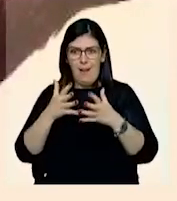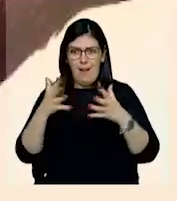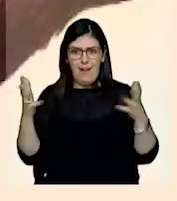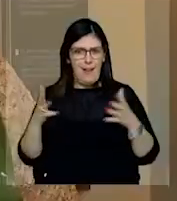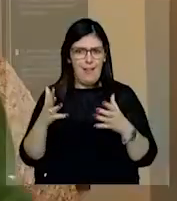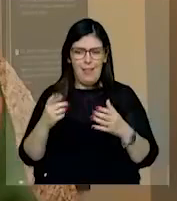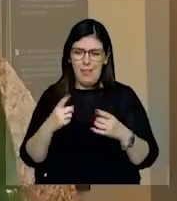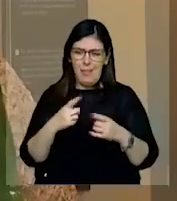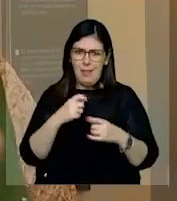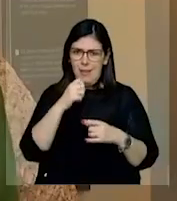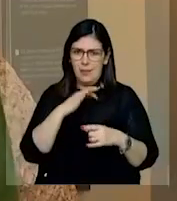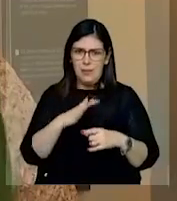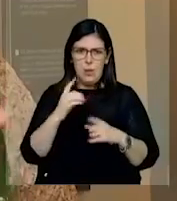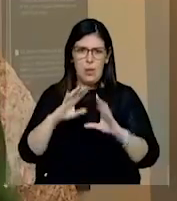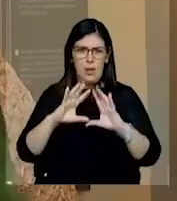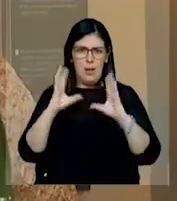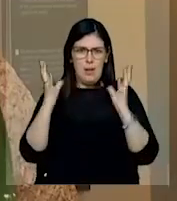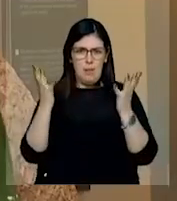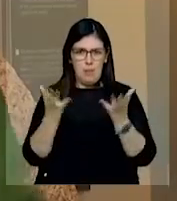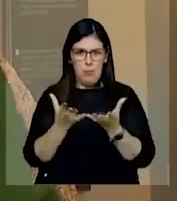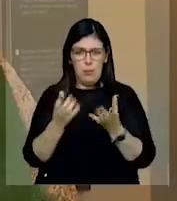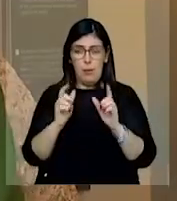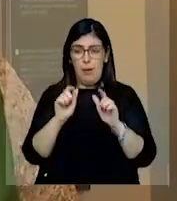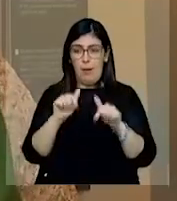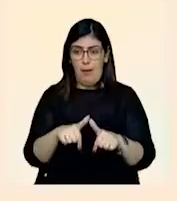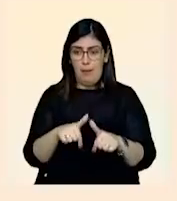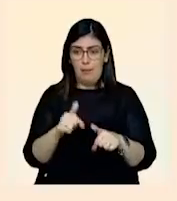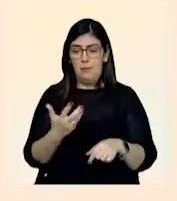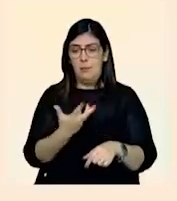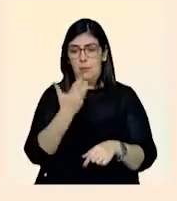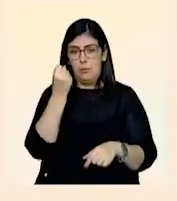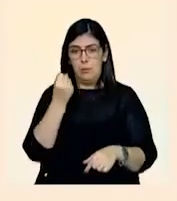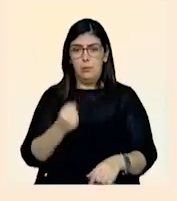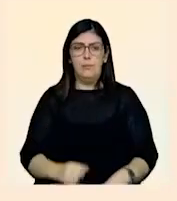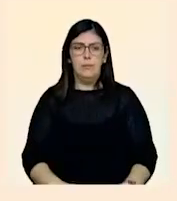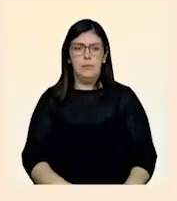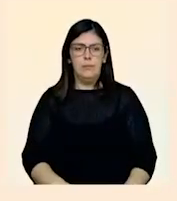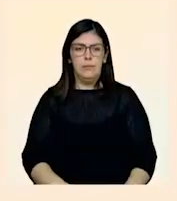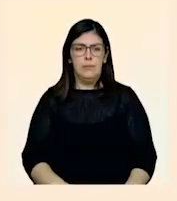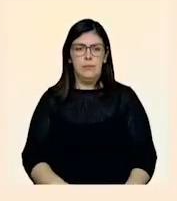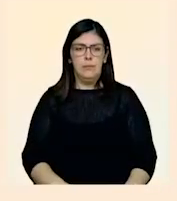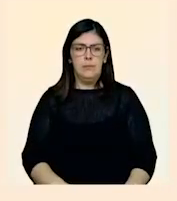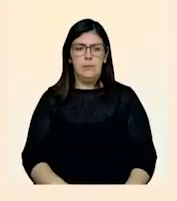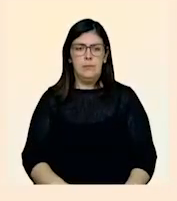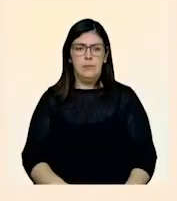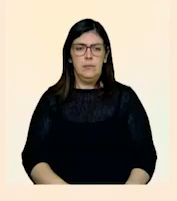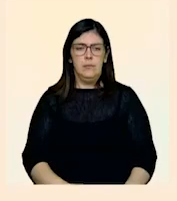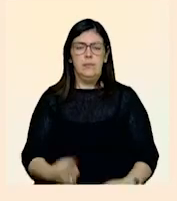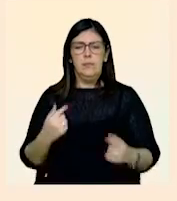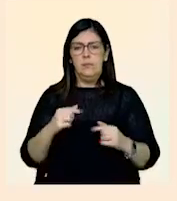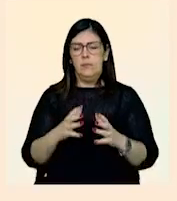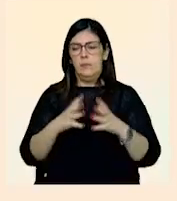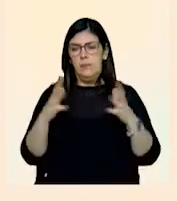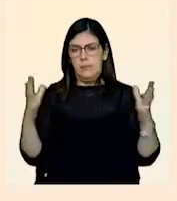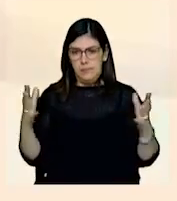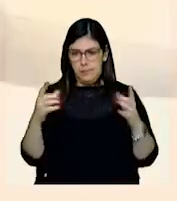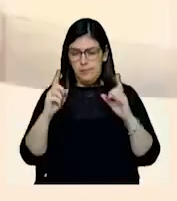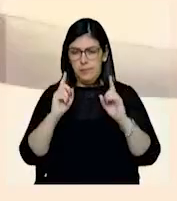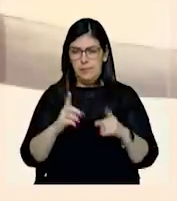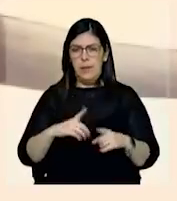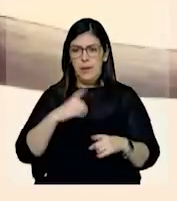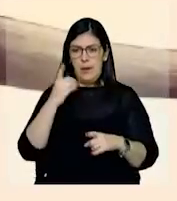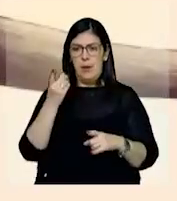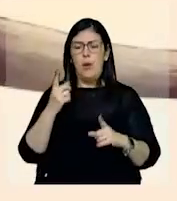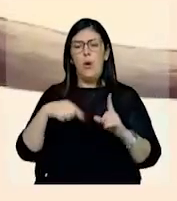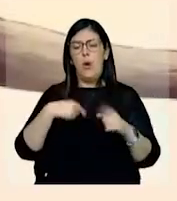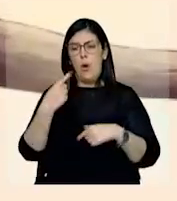que existe la vida en el planeta Tierra. El roedor más grande se encontró acá. Pero no solo hay roedores gigantes como récord, sino también